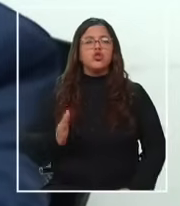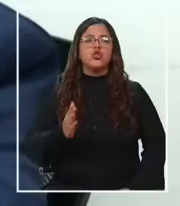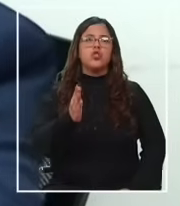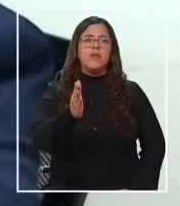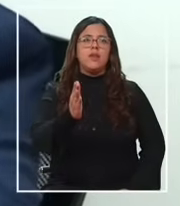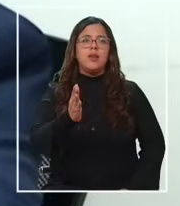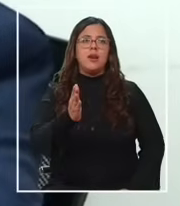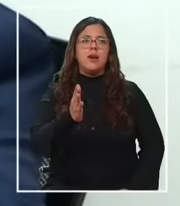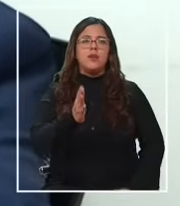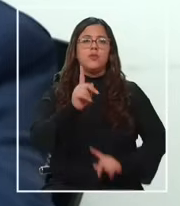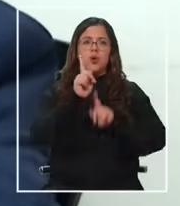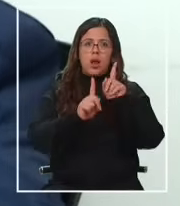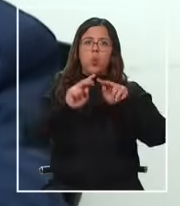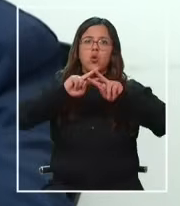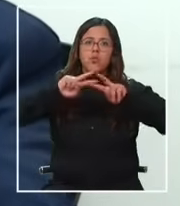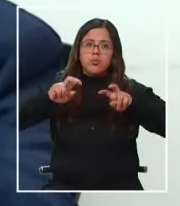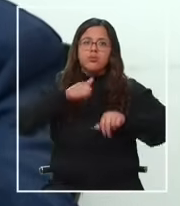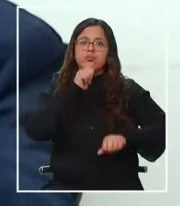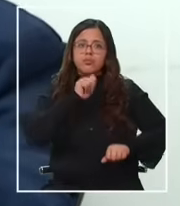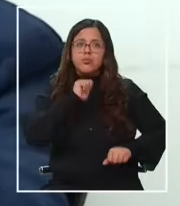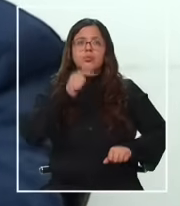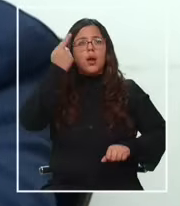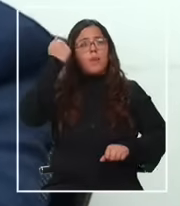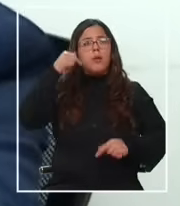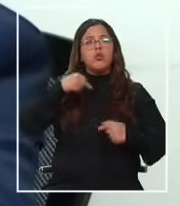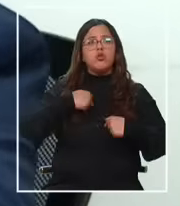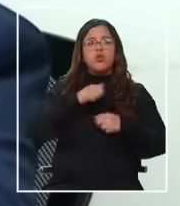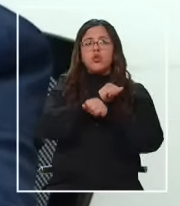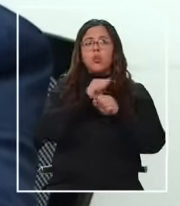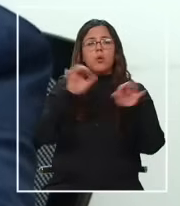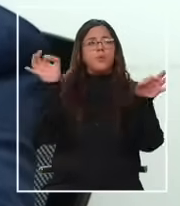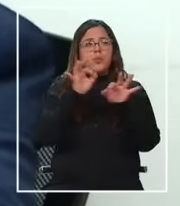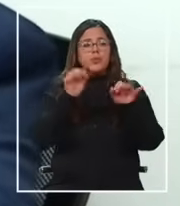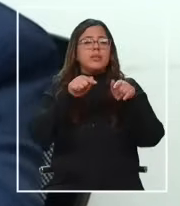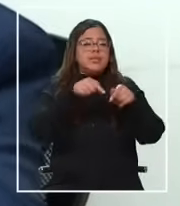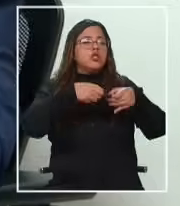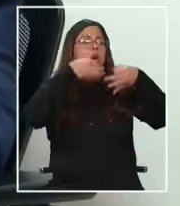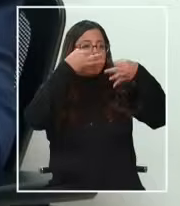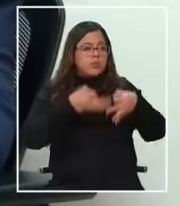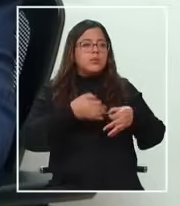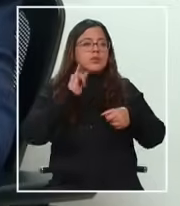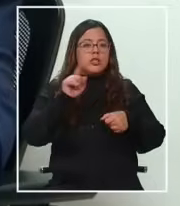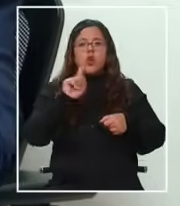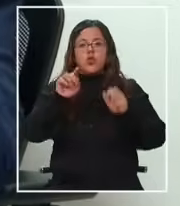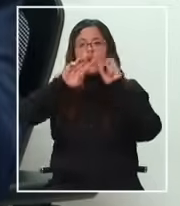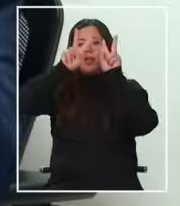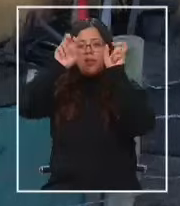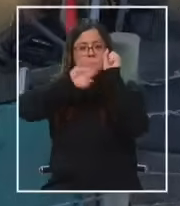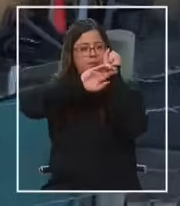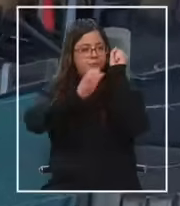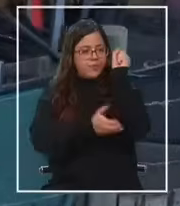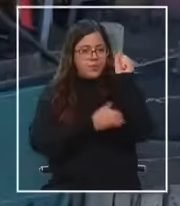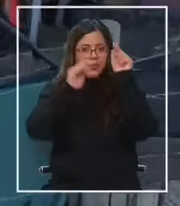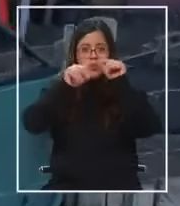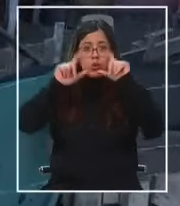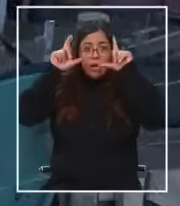con diligencias pendientes, y no estoy en condiciones de decir si eso es efectivo o no, el embarazo, el de la foto.